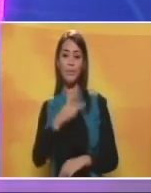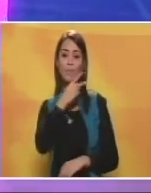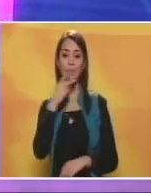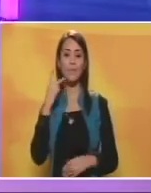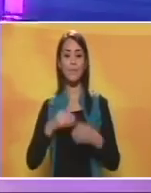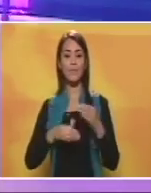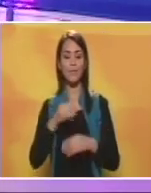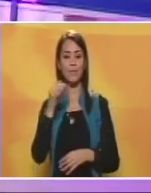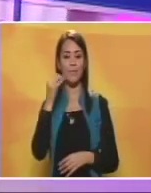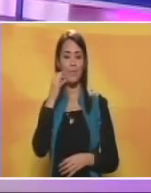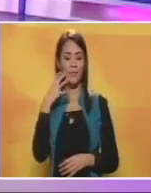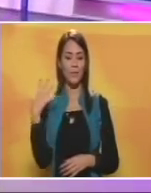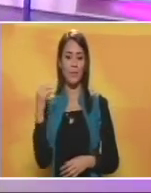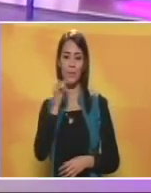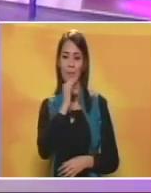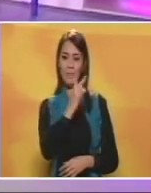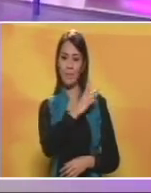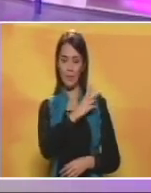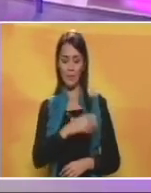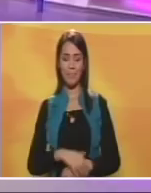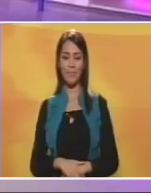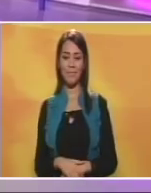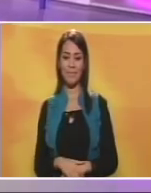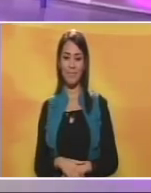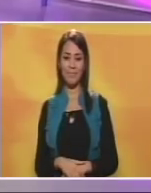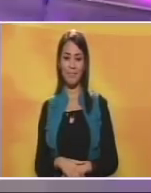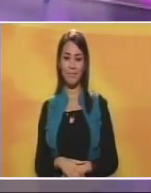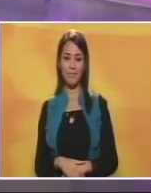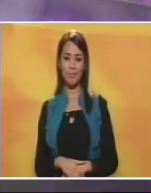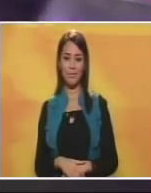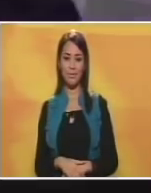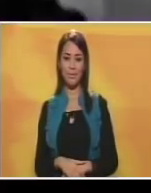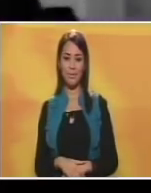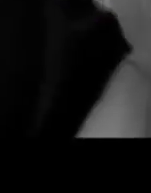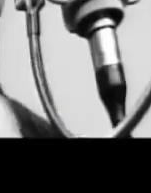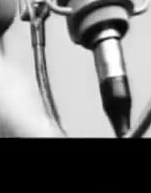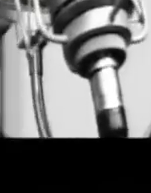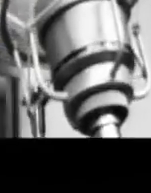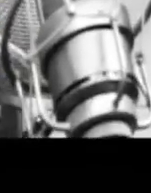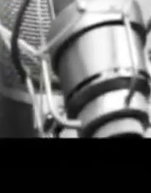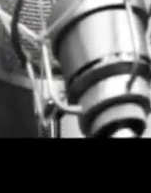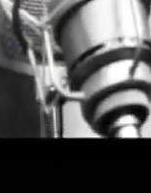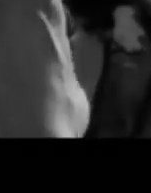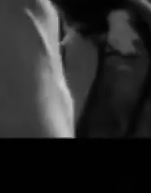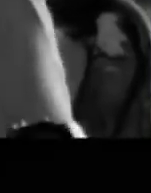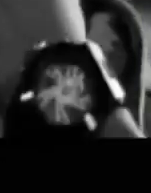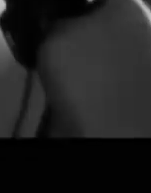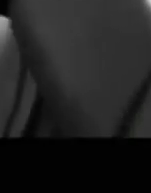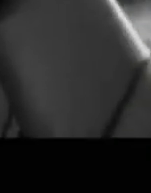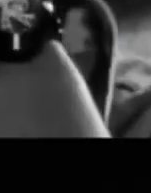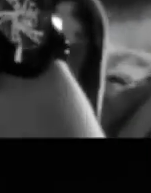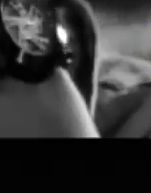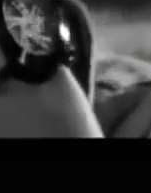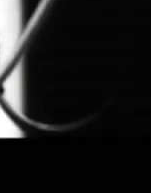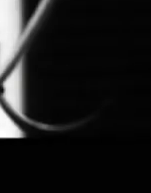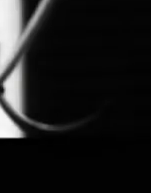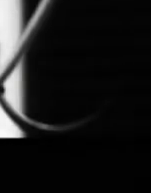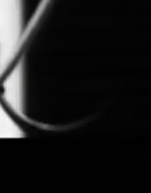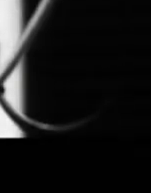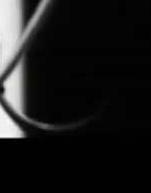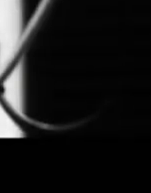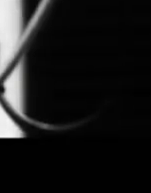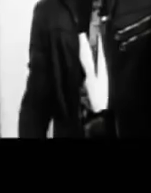espero en una próxima emisión de Estrenos y Estrellas por su noticiero Venevisión. Yo por ti entregué toda mi